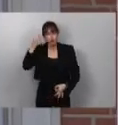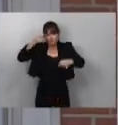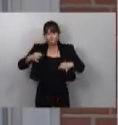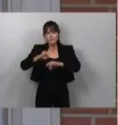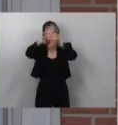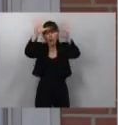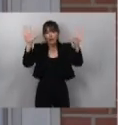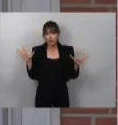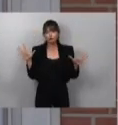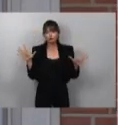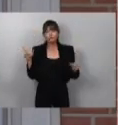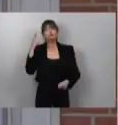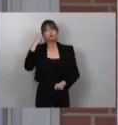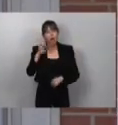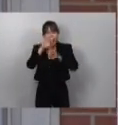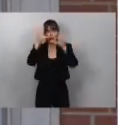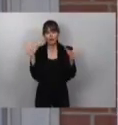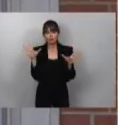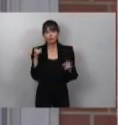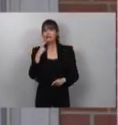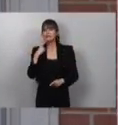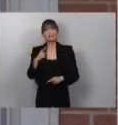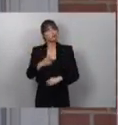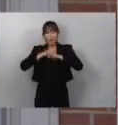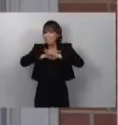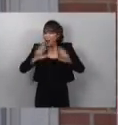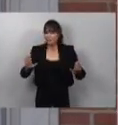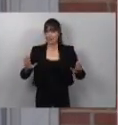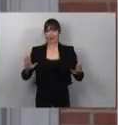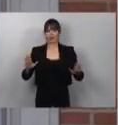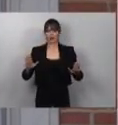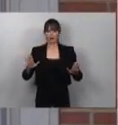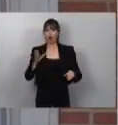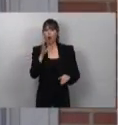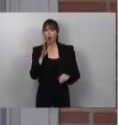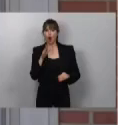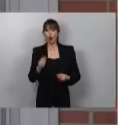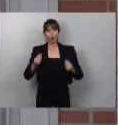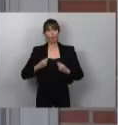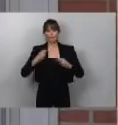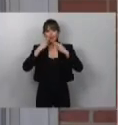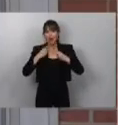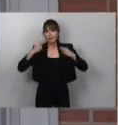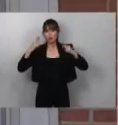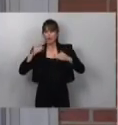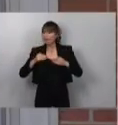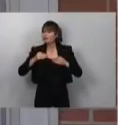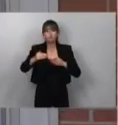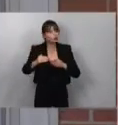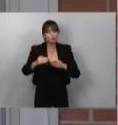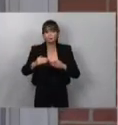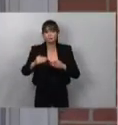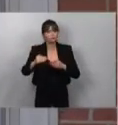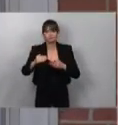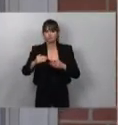en este sentido en la en mejorar la forma en la conducta de los parlamentarios donde la